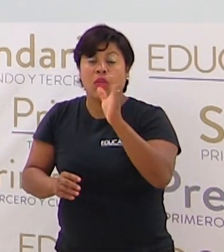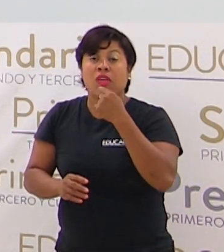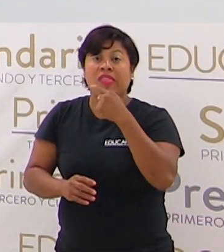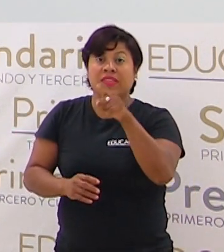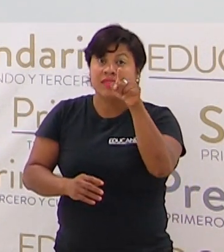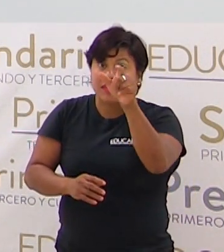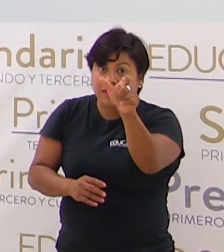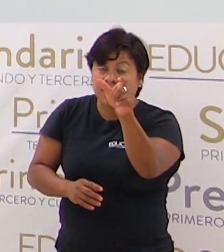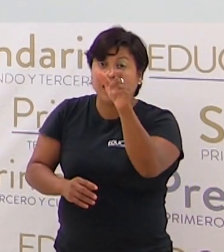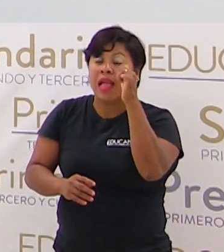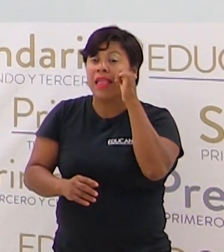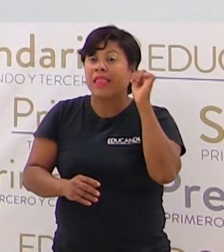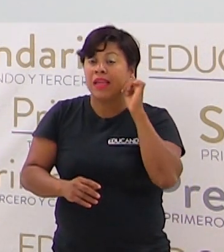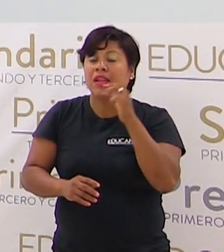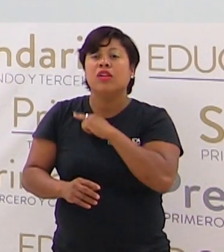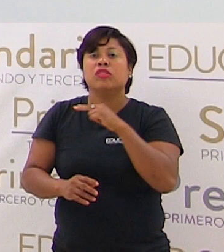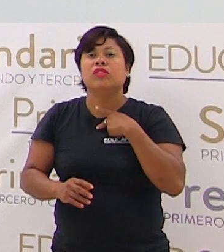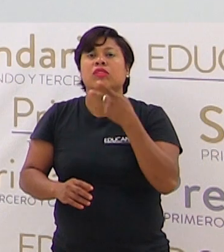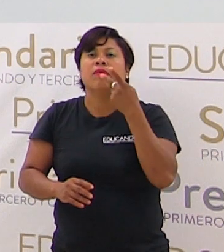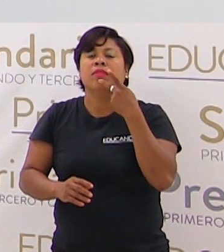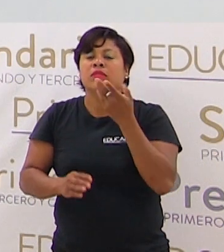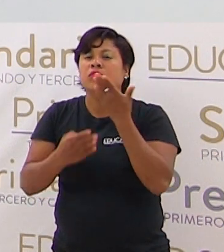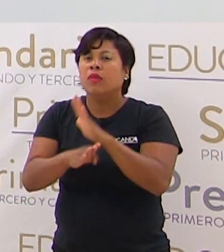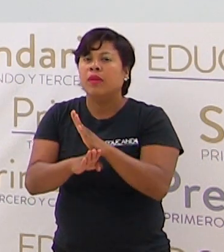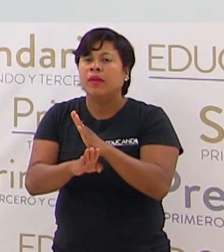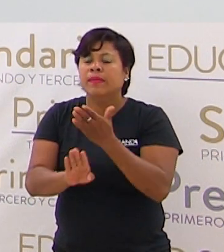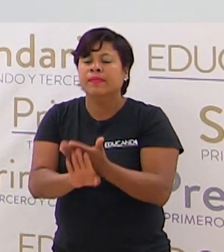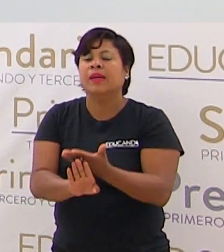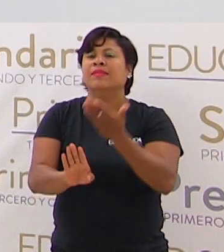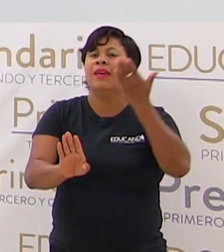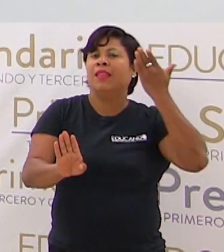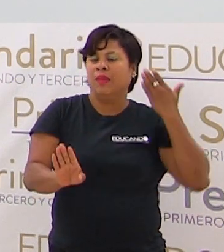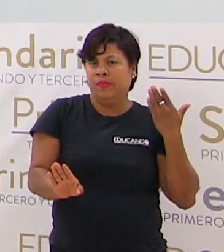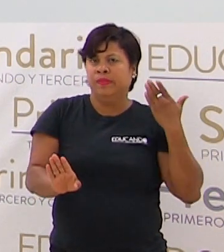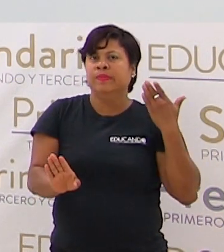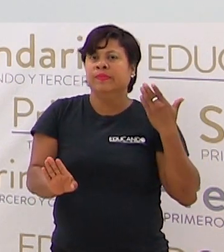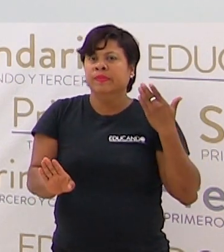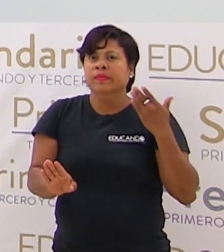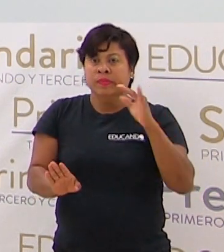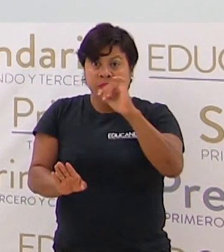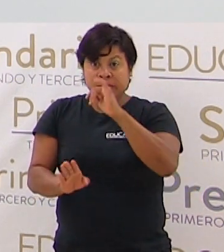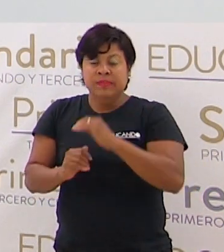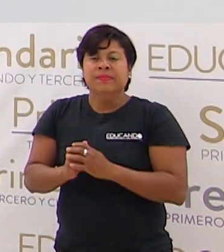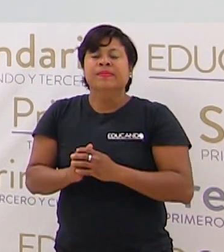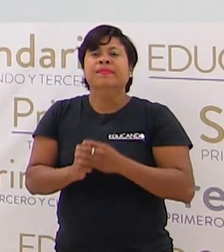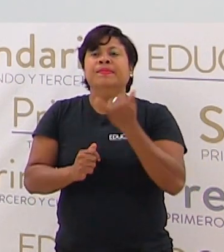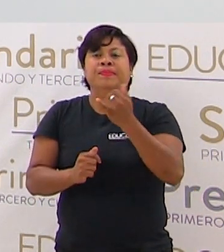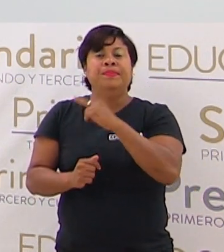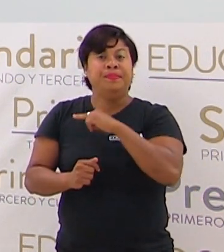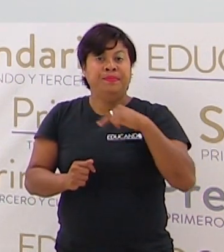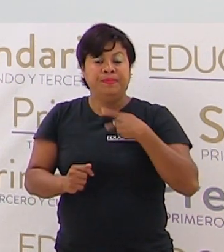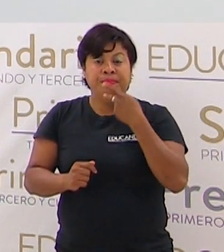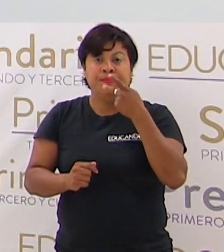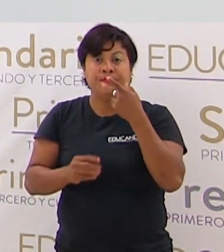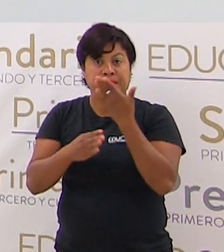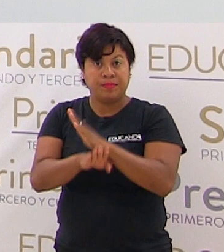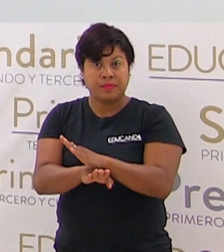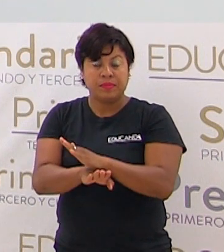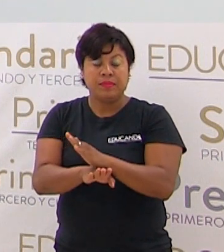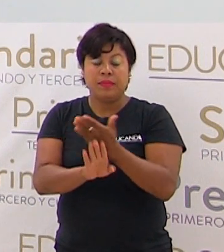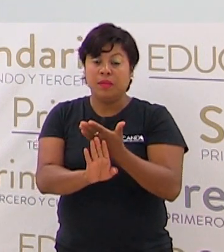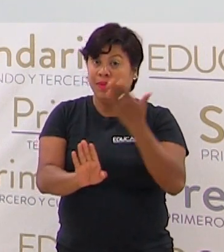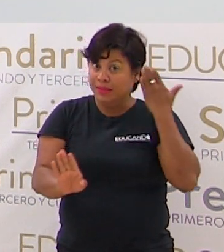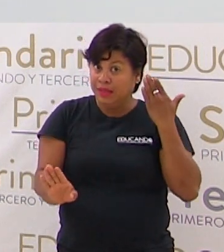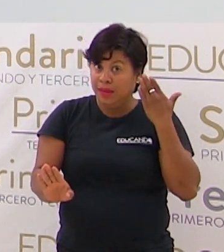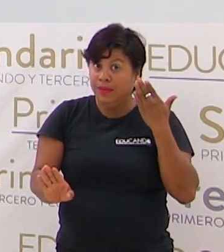partir del hoy, ubicados en la línea, estamos hablando del pasado, ¿bien? Y si estamos hablando del